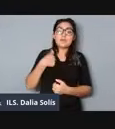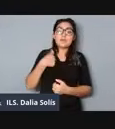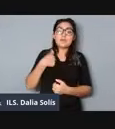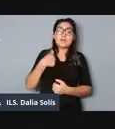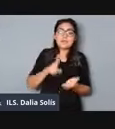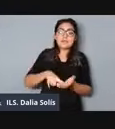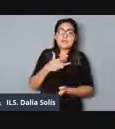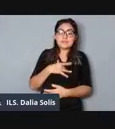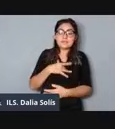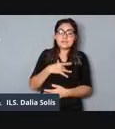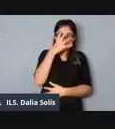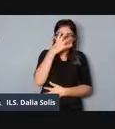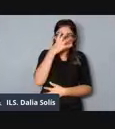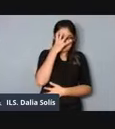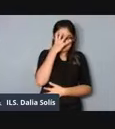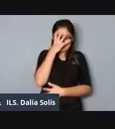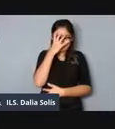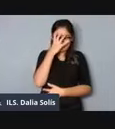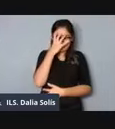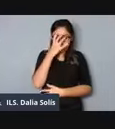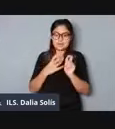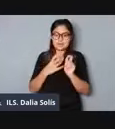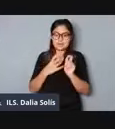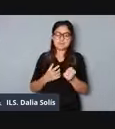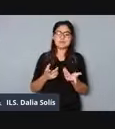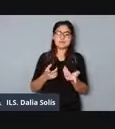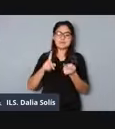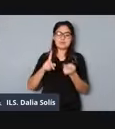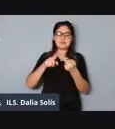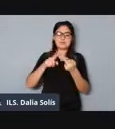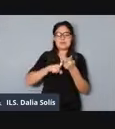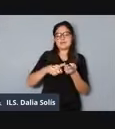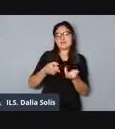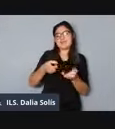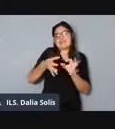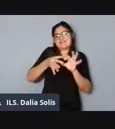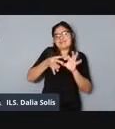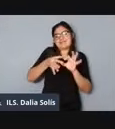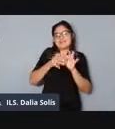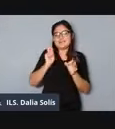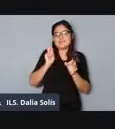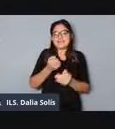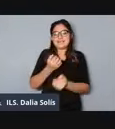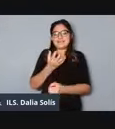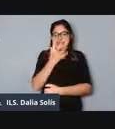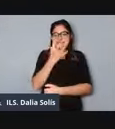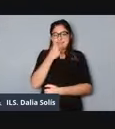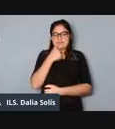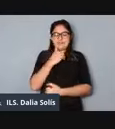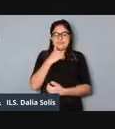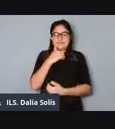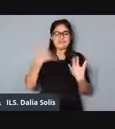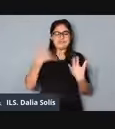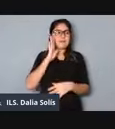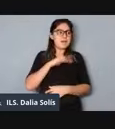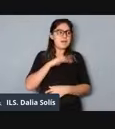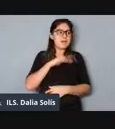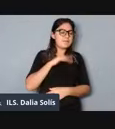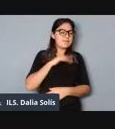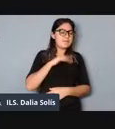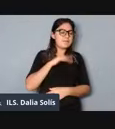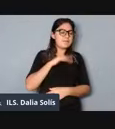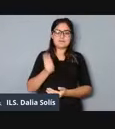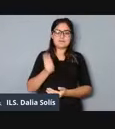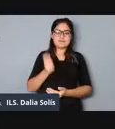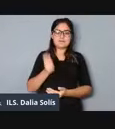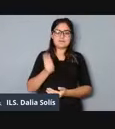es que el arrepentimiento nos puede llevar a una conciencia moral. El remordimiento no. Si yo dije que ya no voy a beber otro café,